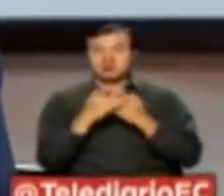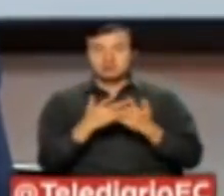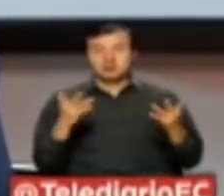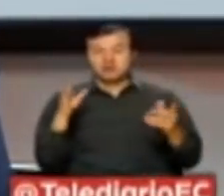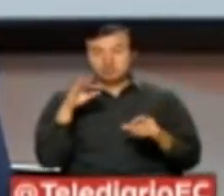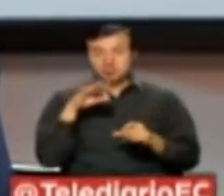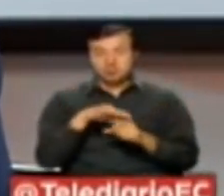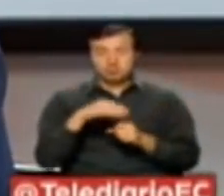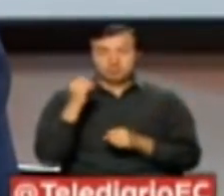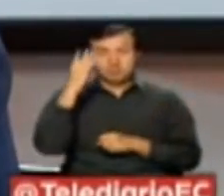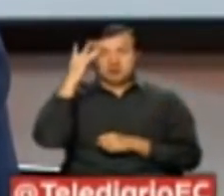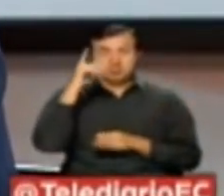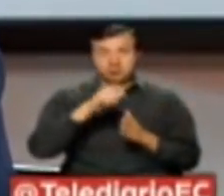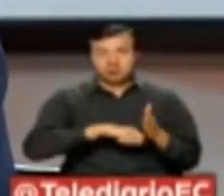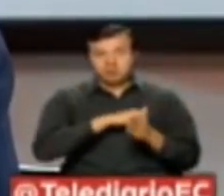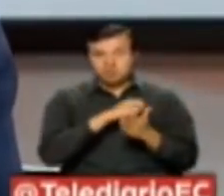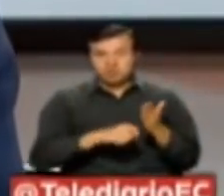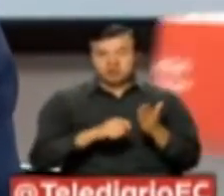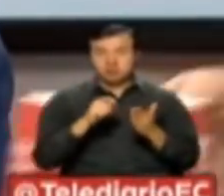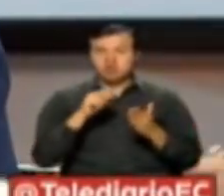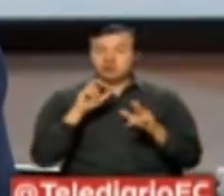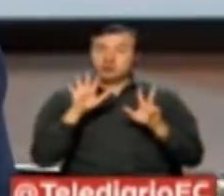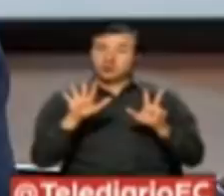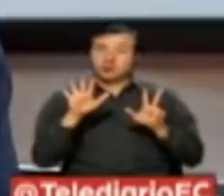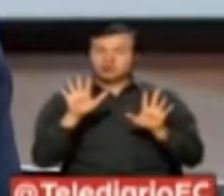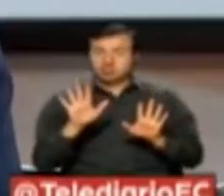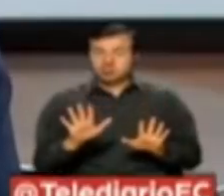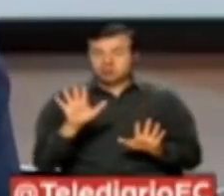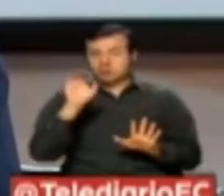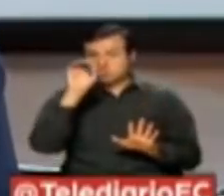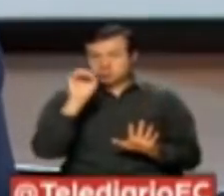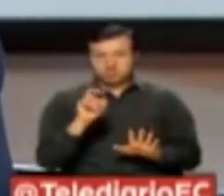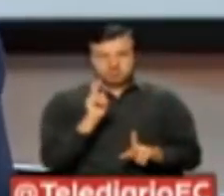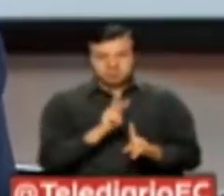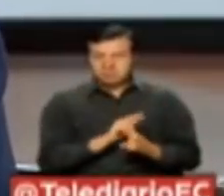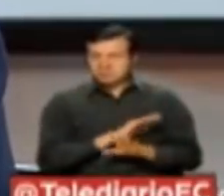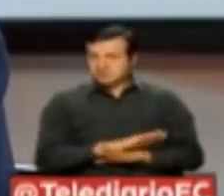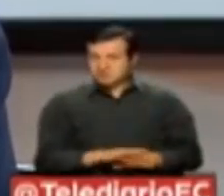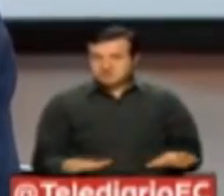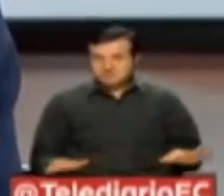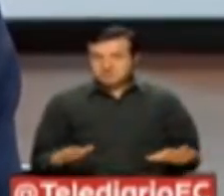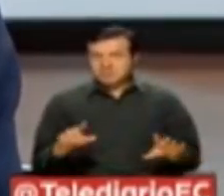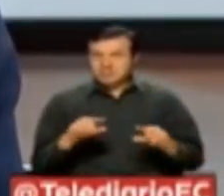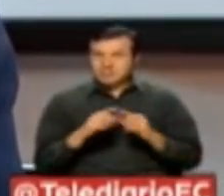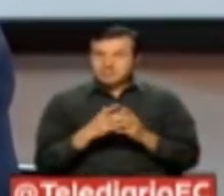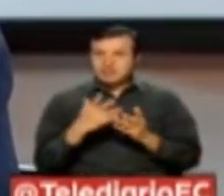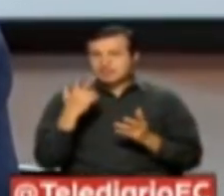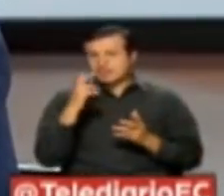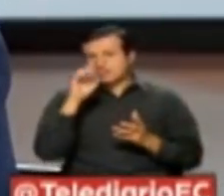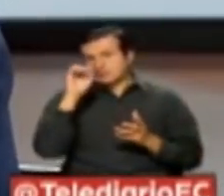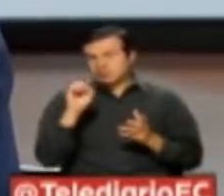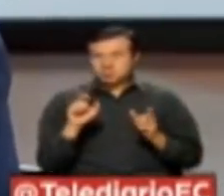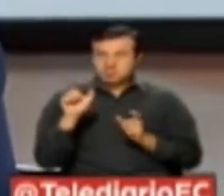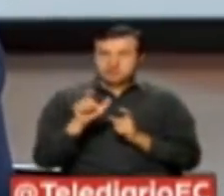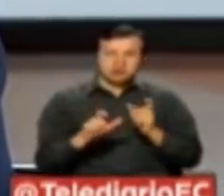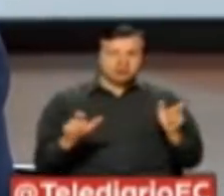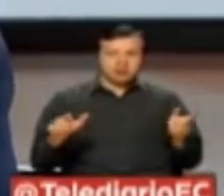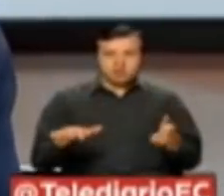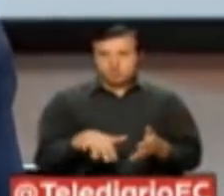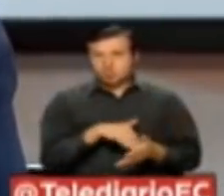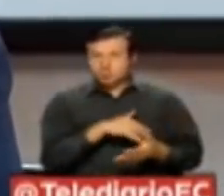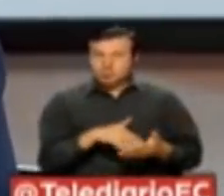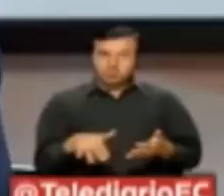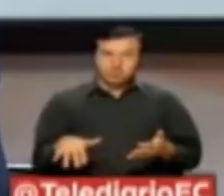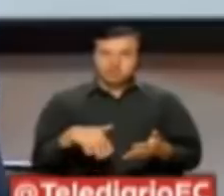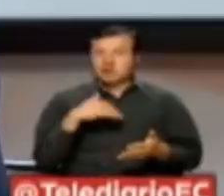el voto blanco y nulo nunca pasa de entre el 8 y el 10% quiere decir que aquí tenemos todavía un 13% de gente que a